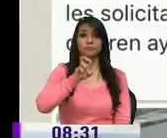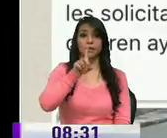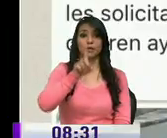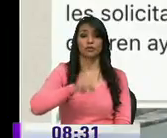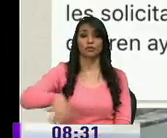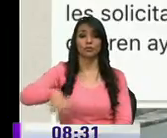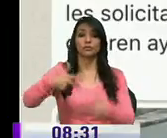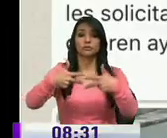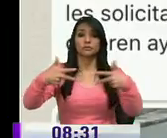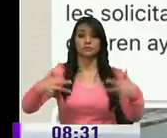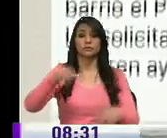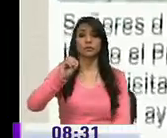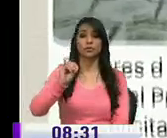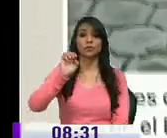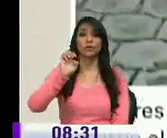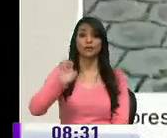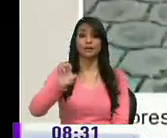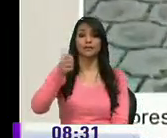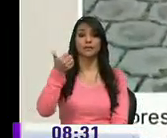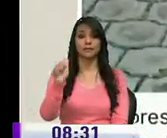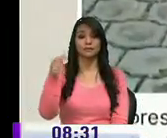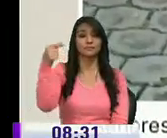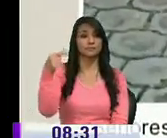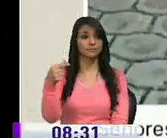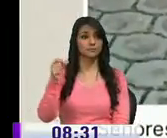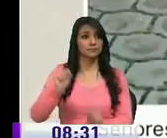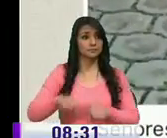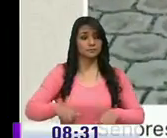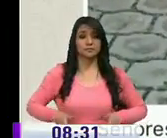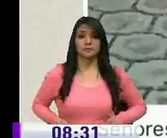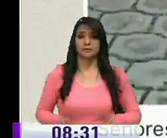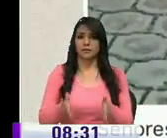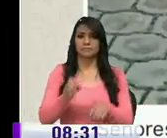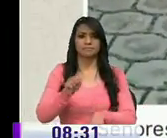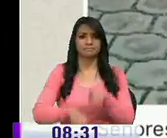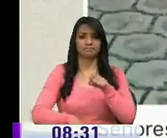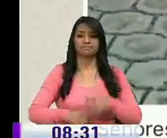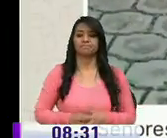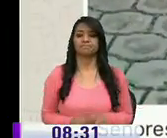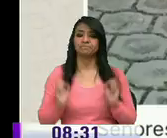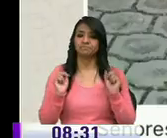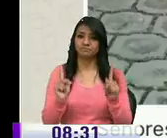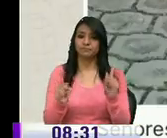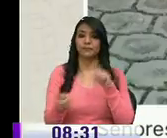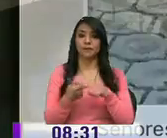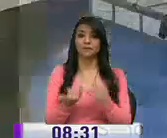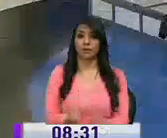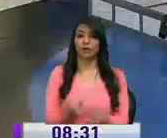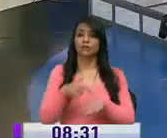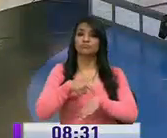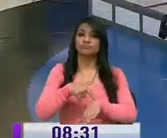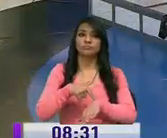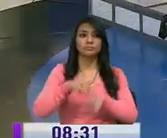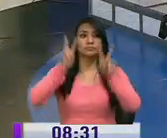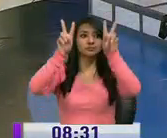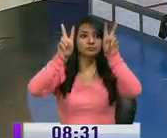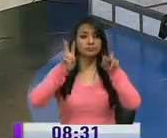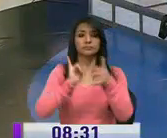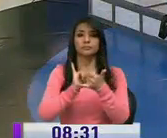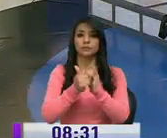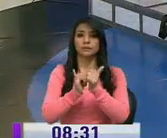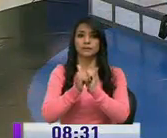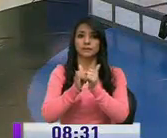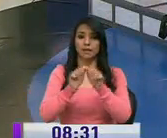OE 10G. Ahí lo estamos viendo, la vía en pésimo estado. Ok, hasta aquí llegamos con el tema de